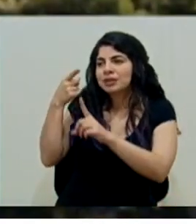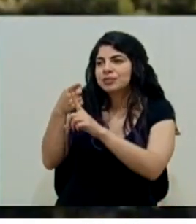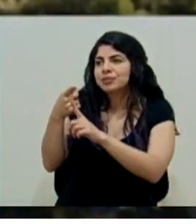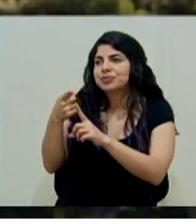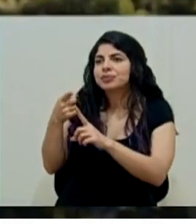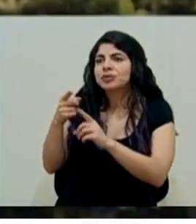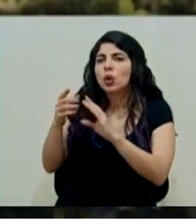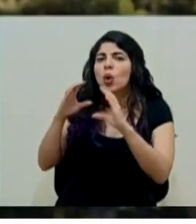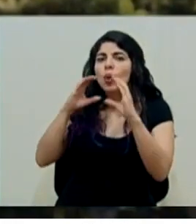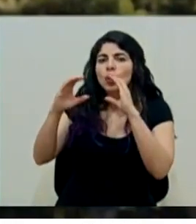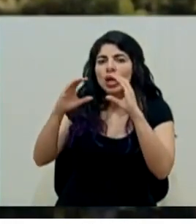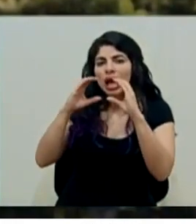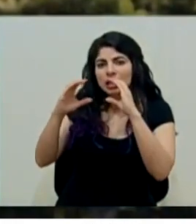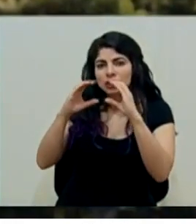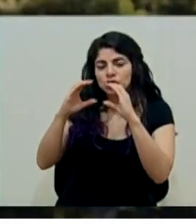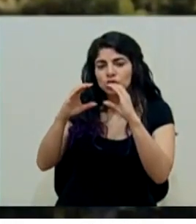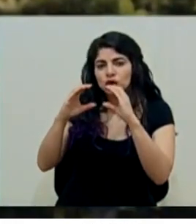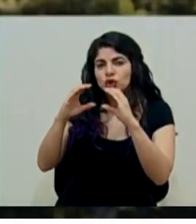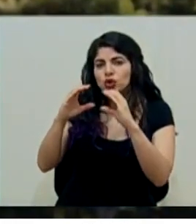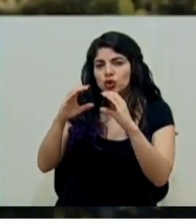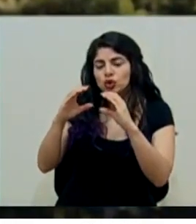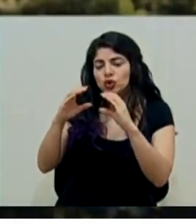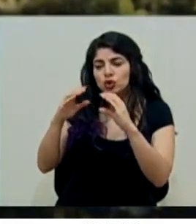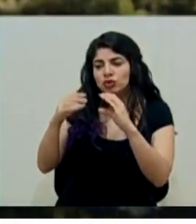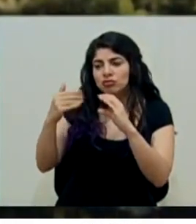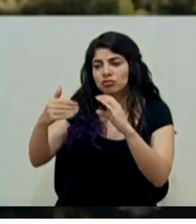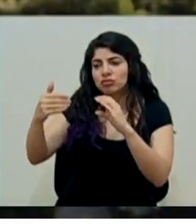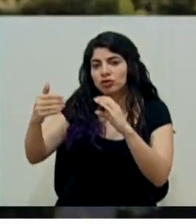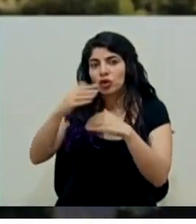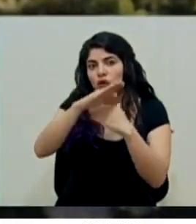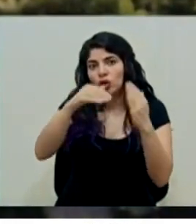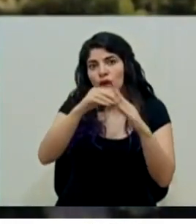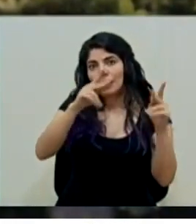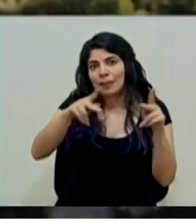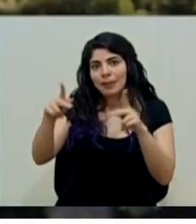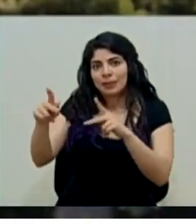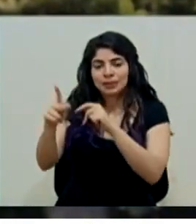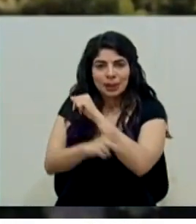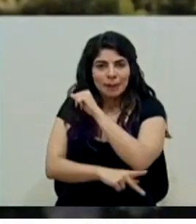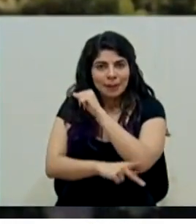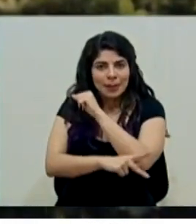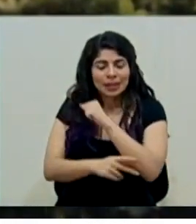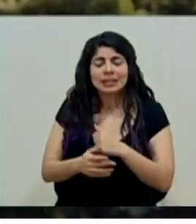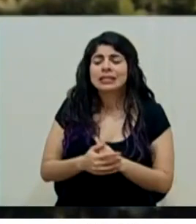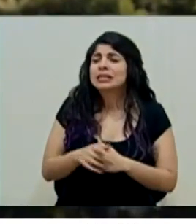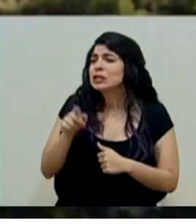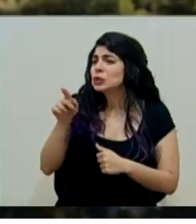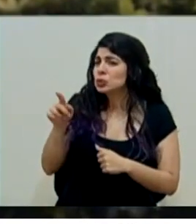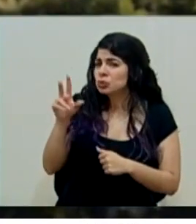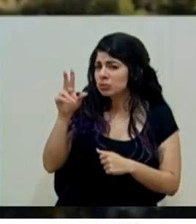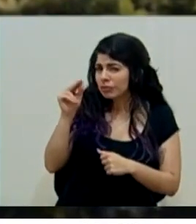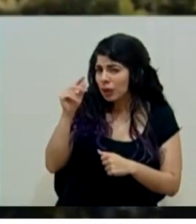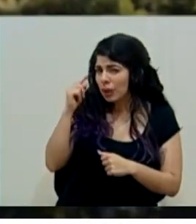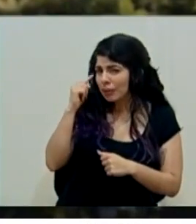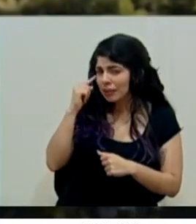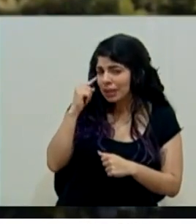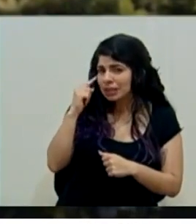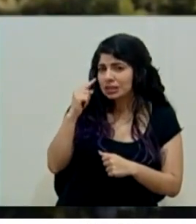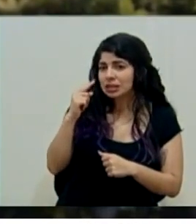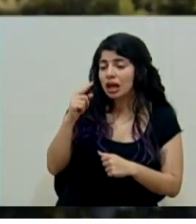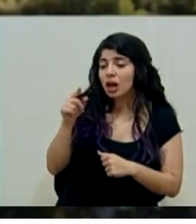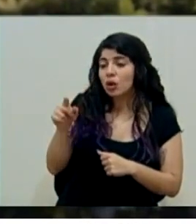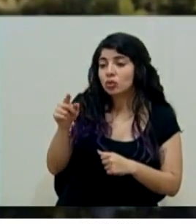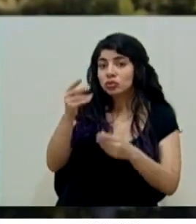con respecto a la comunicación de cara a pues, todos los habitantes del país. Señor presidente, ¿usted no considera que